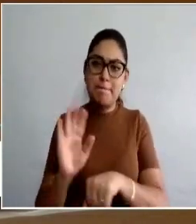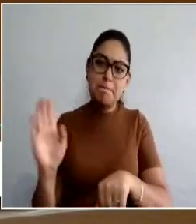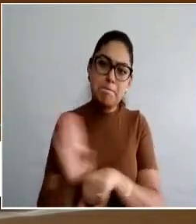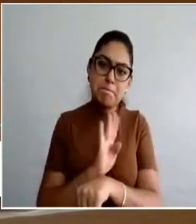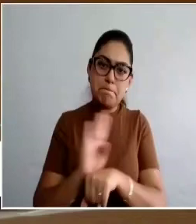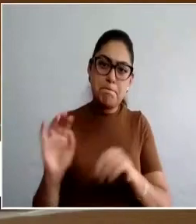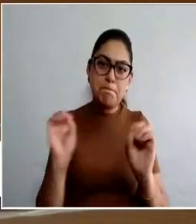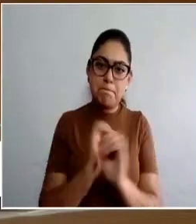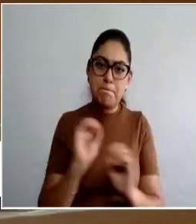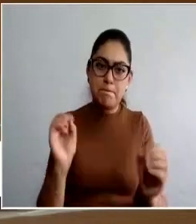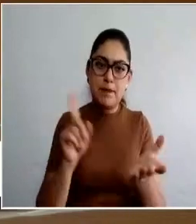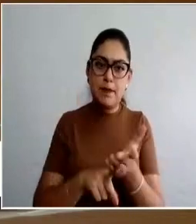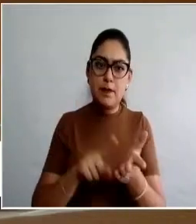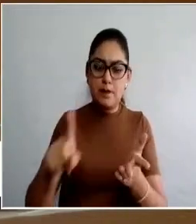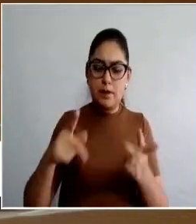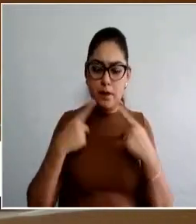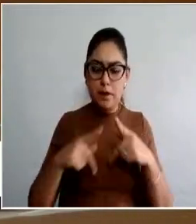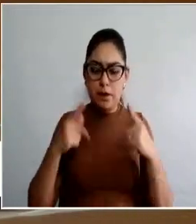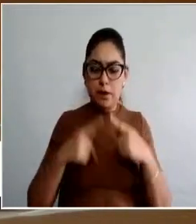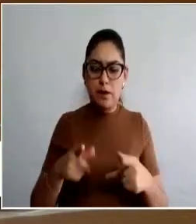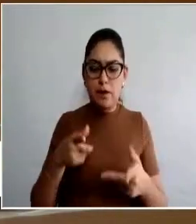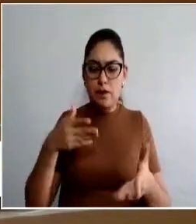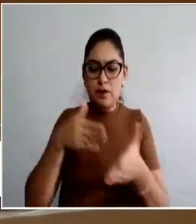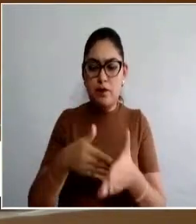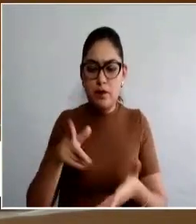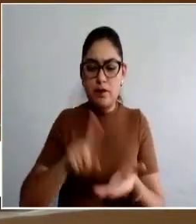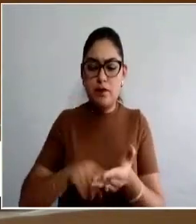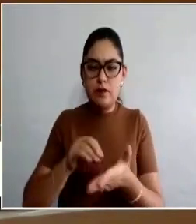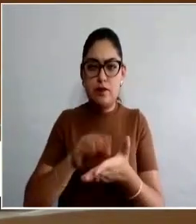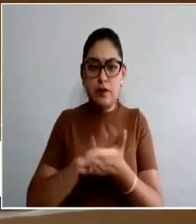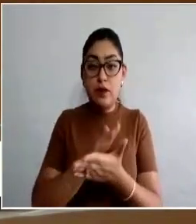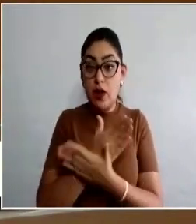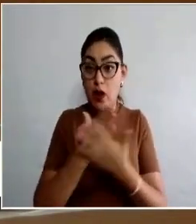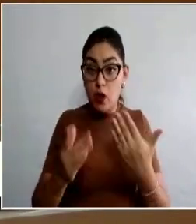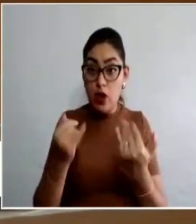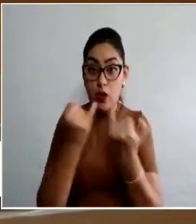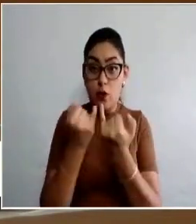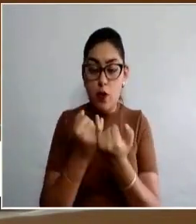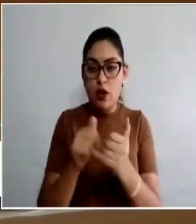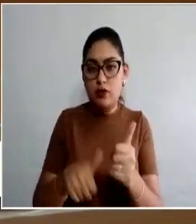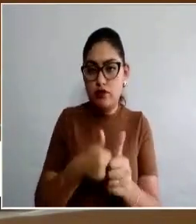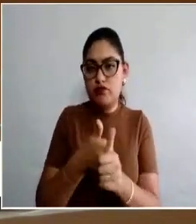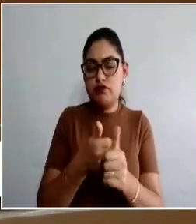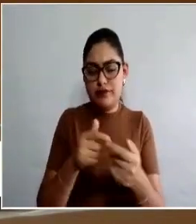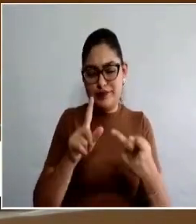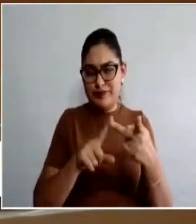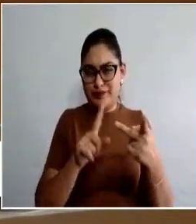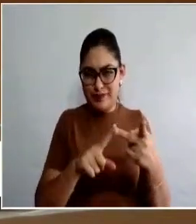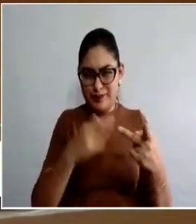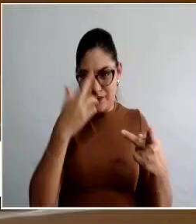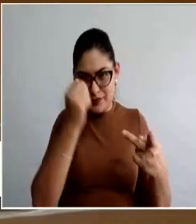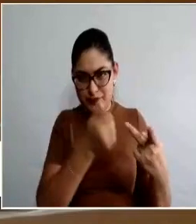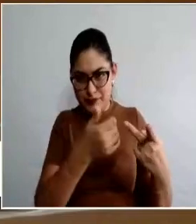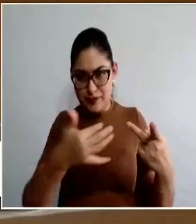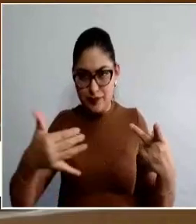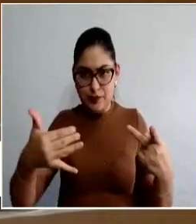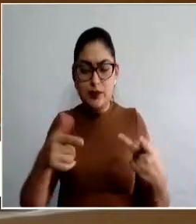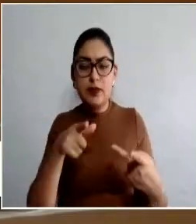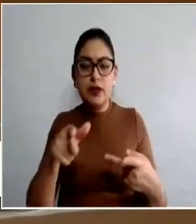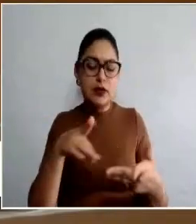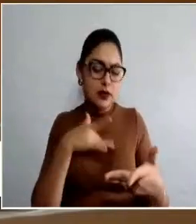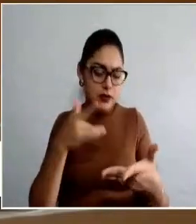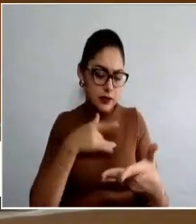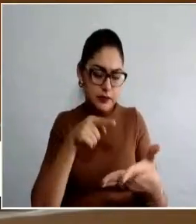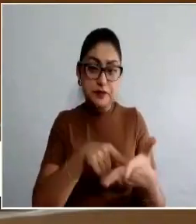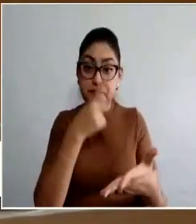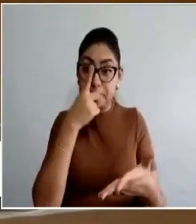persona impedida y respecto a la falta de documentación soporte de la segunda conclusión si bien afirma que se encuentran en la póliza